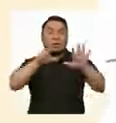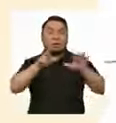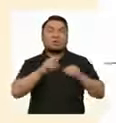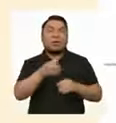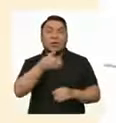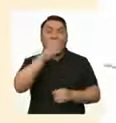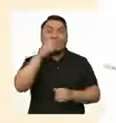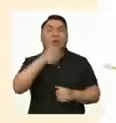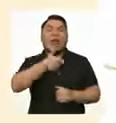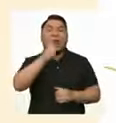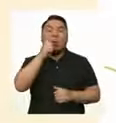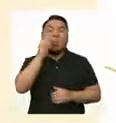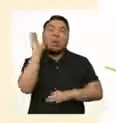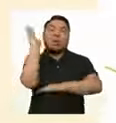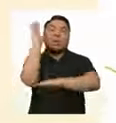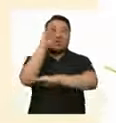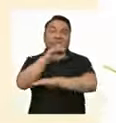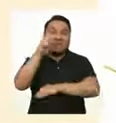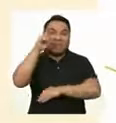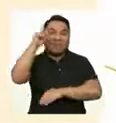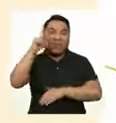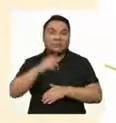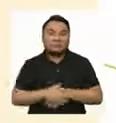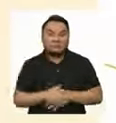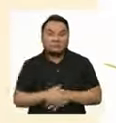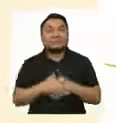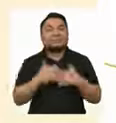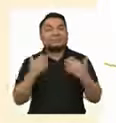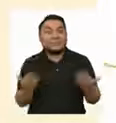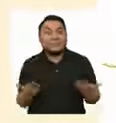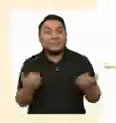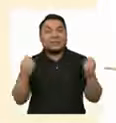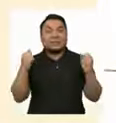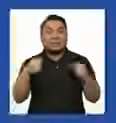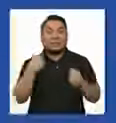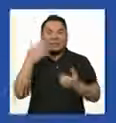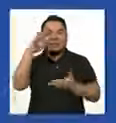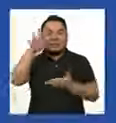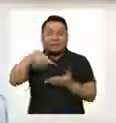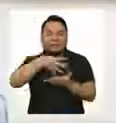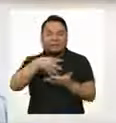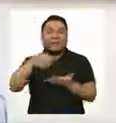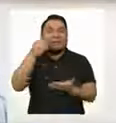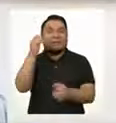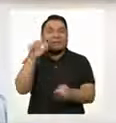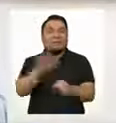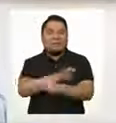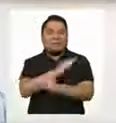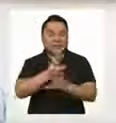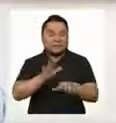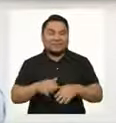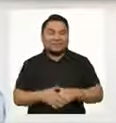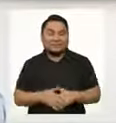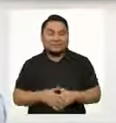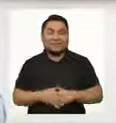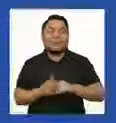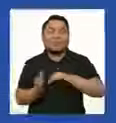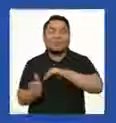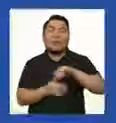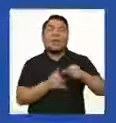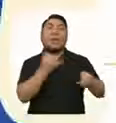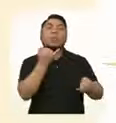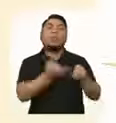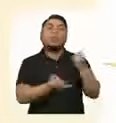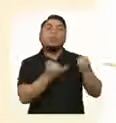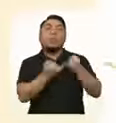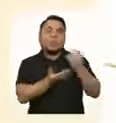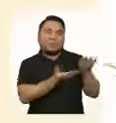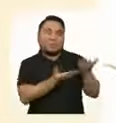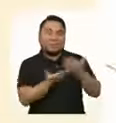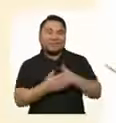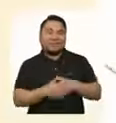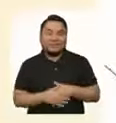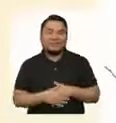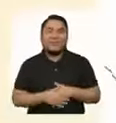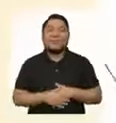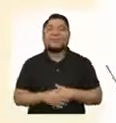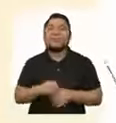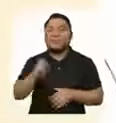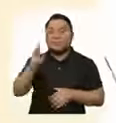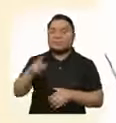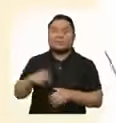8 vasos de agua al día. Completamos la tabla. Pasemos a la última tabla. Cuarta